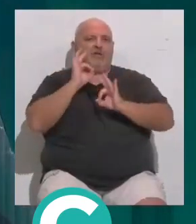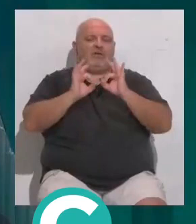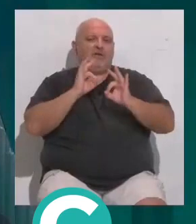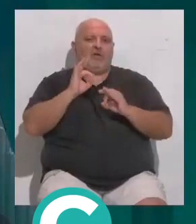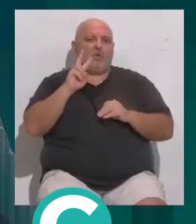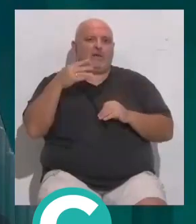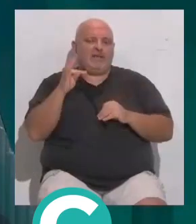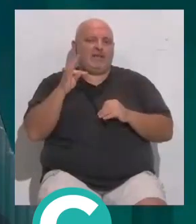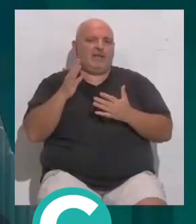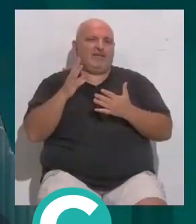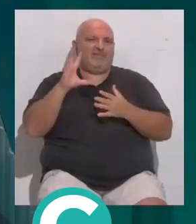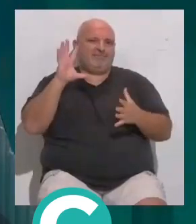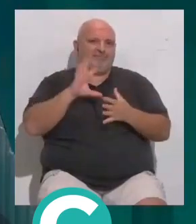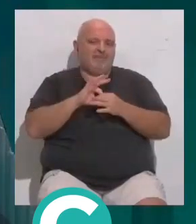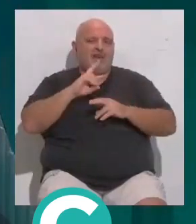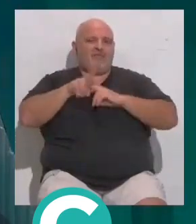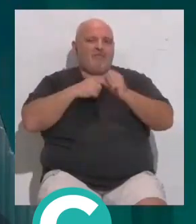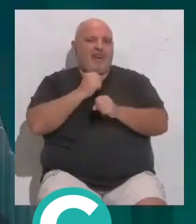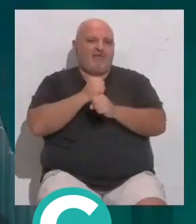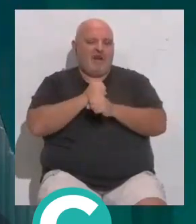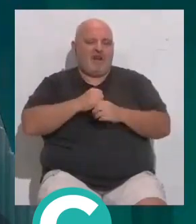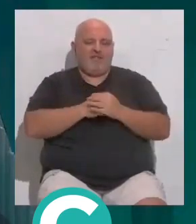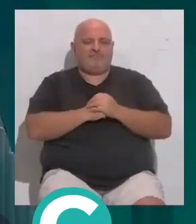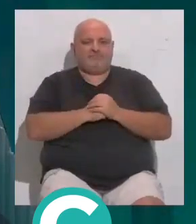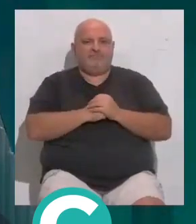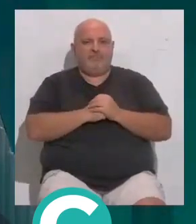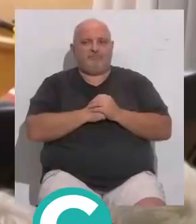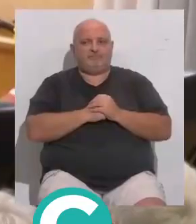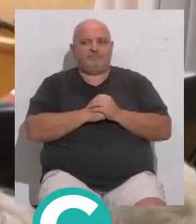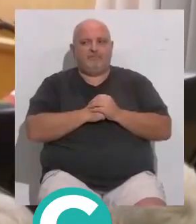por UGT en torno a la reforma laboral.